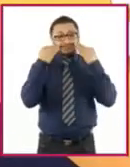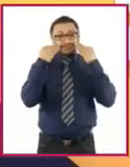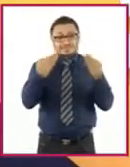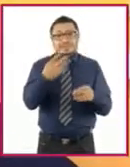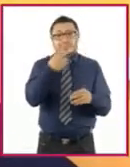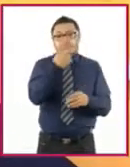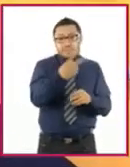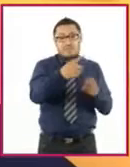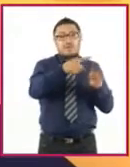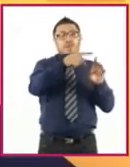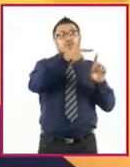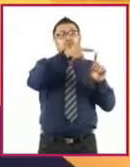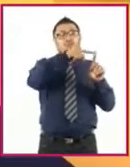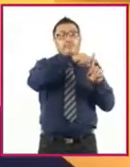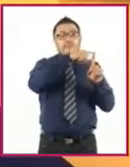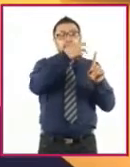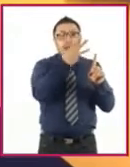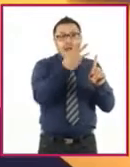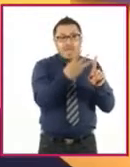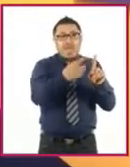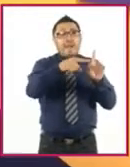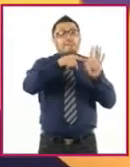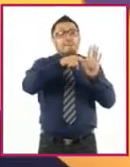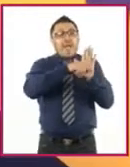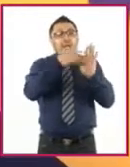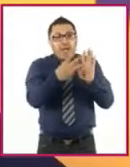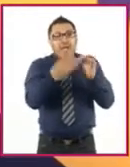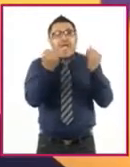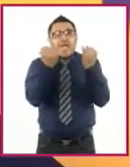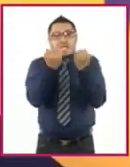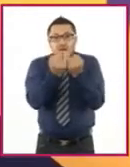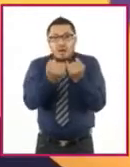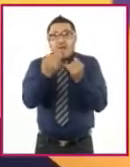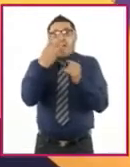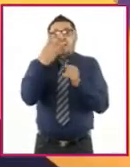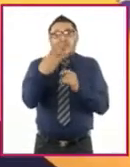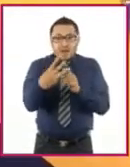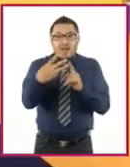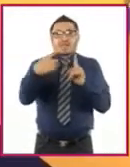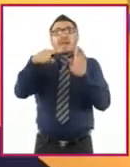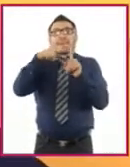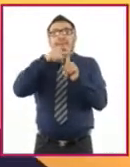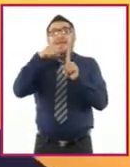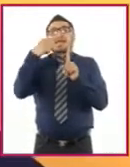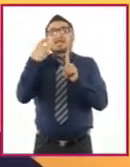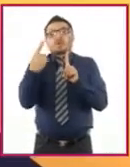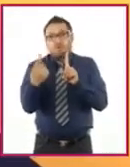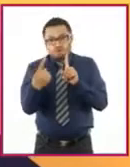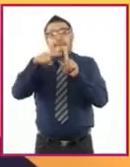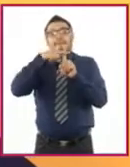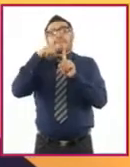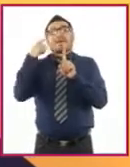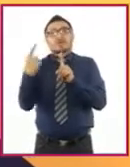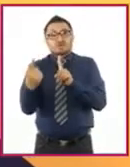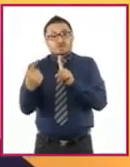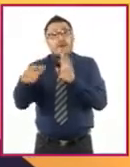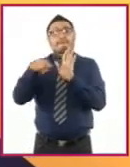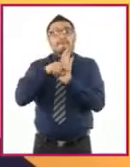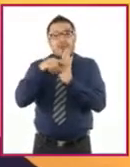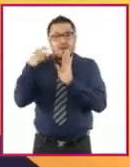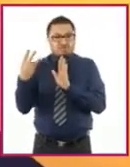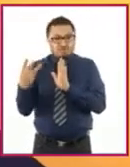2 más 3 menos 3 es igual a 3 más 1 menos